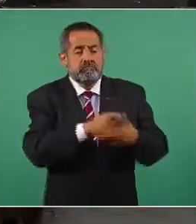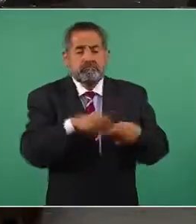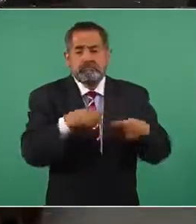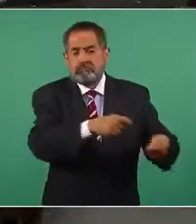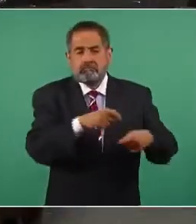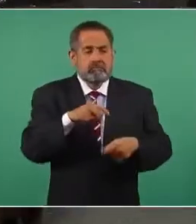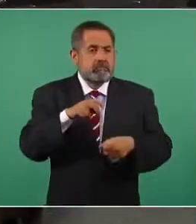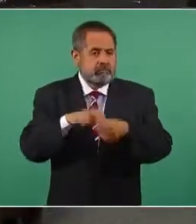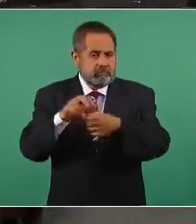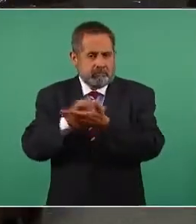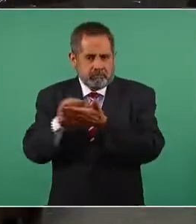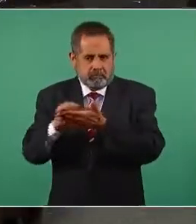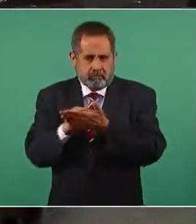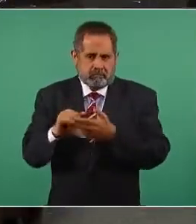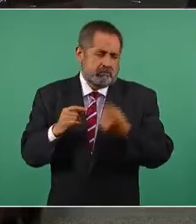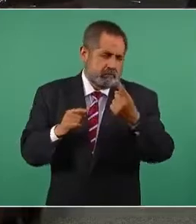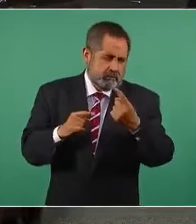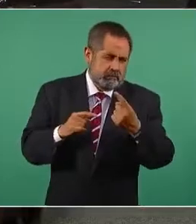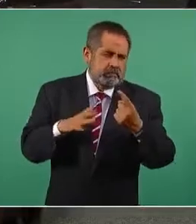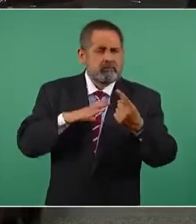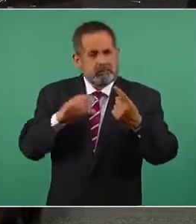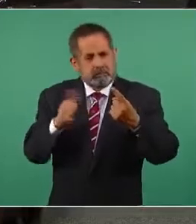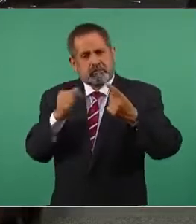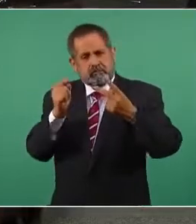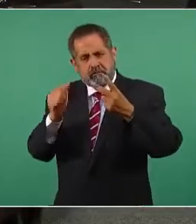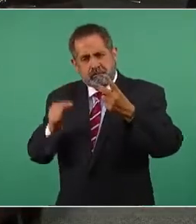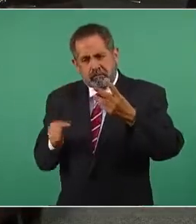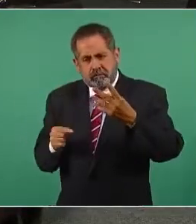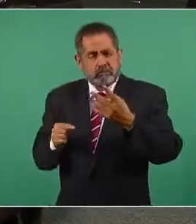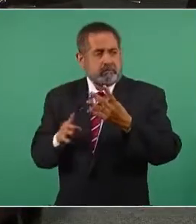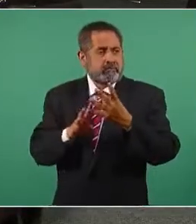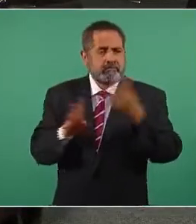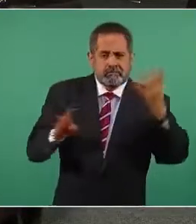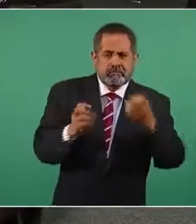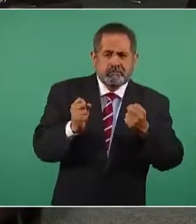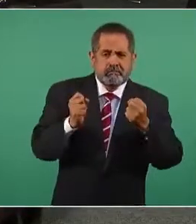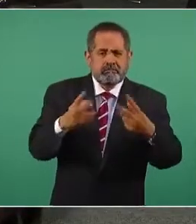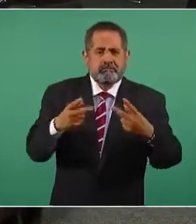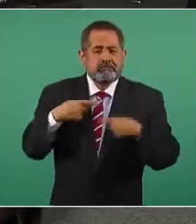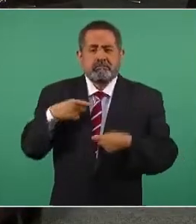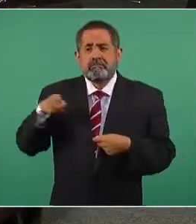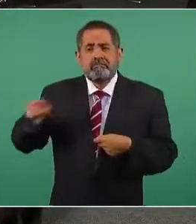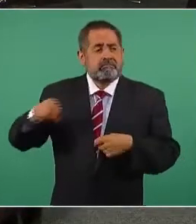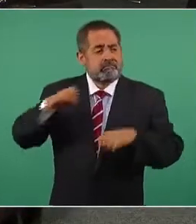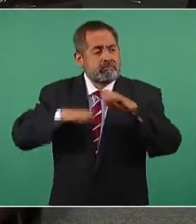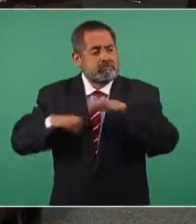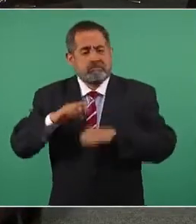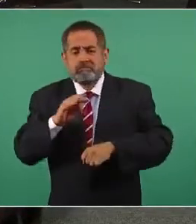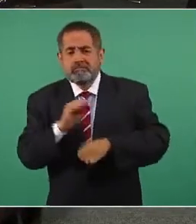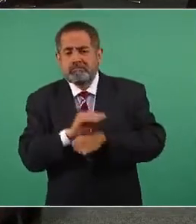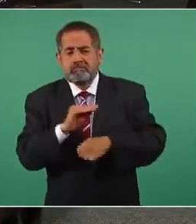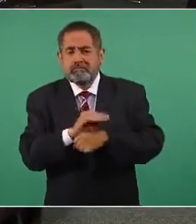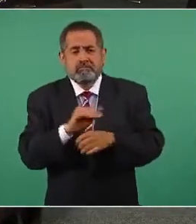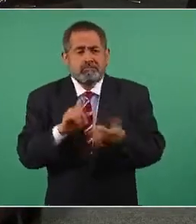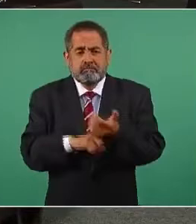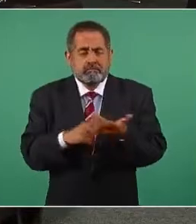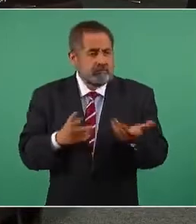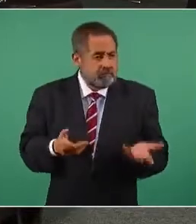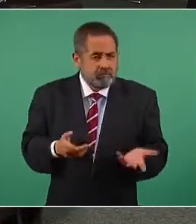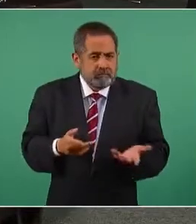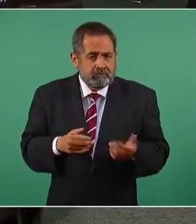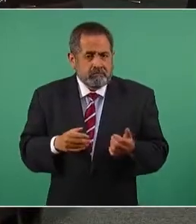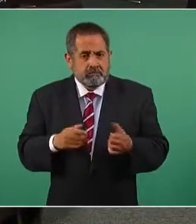York. Este es un caso, pero hay otro donde está la fila llena, ¿no? En las afueras del